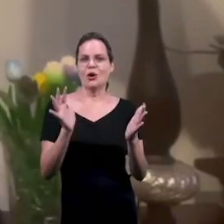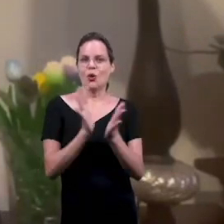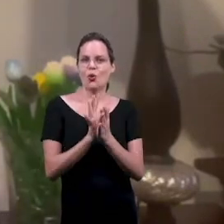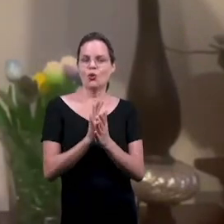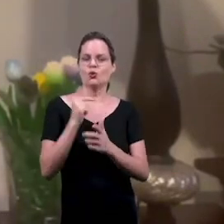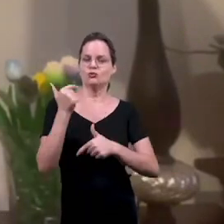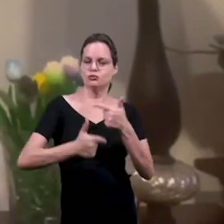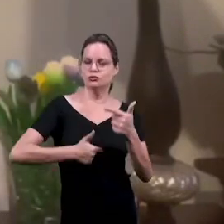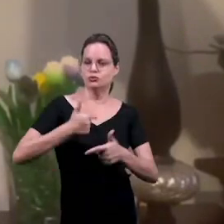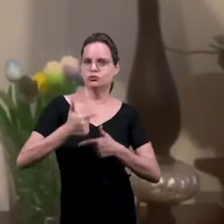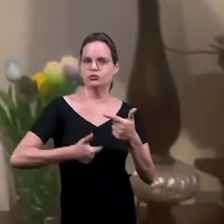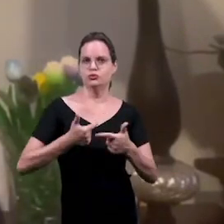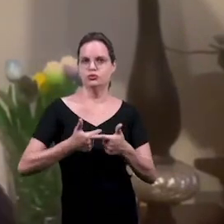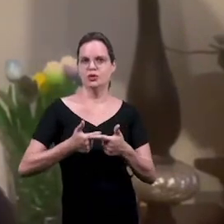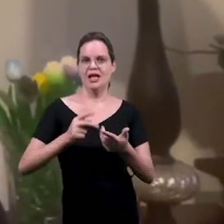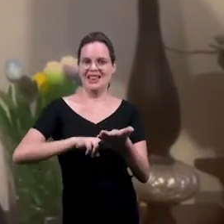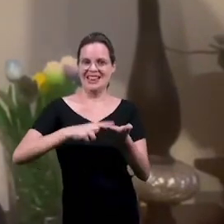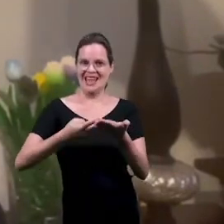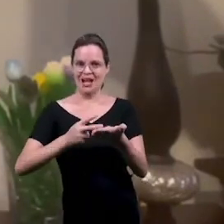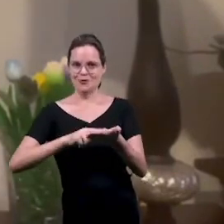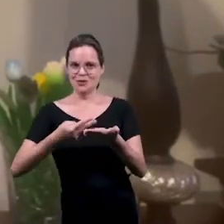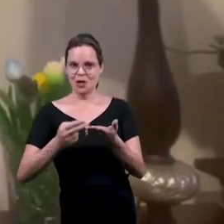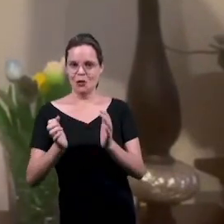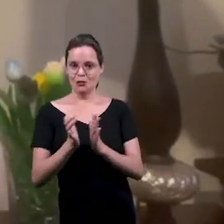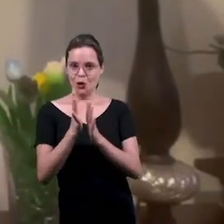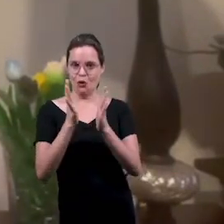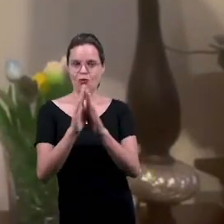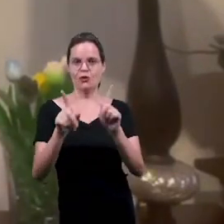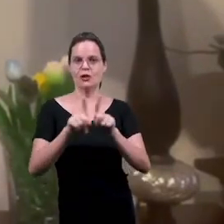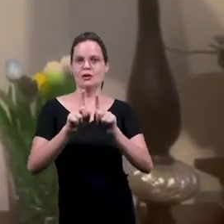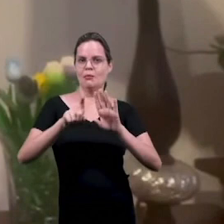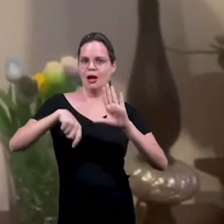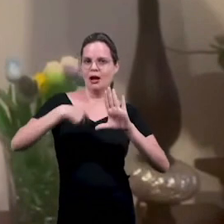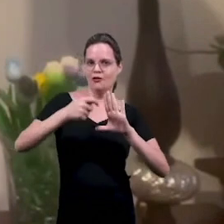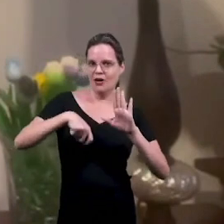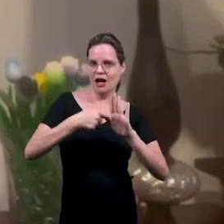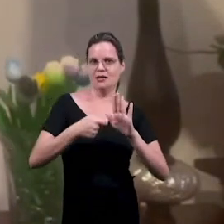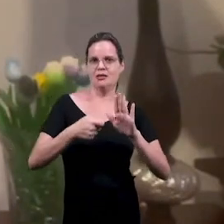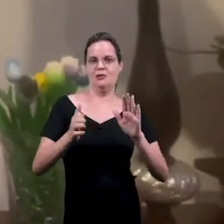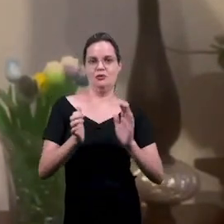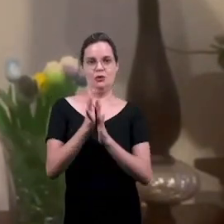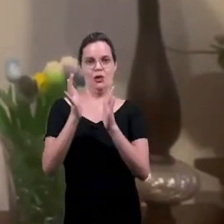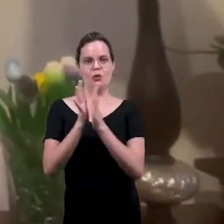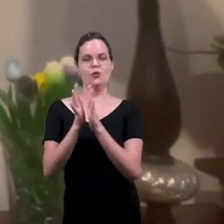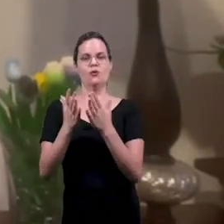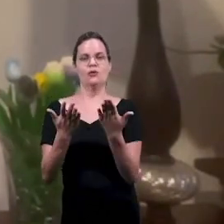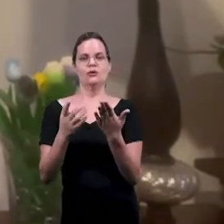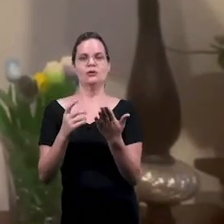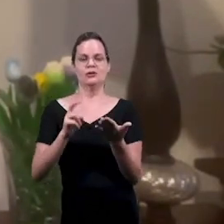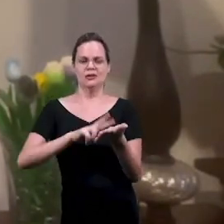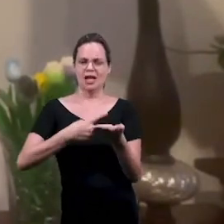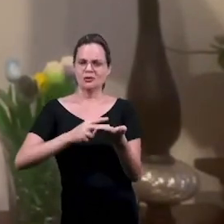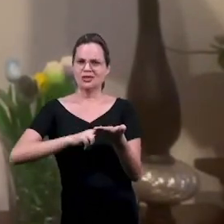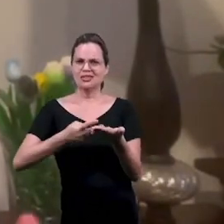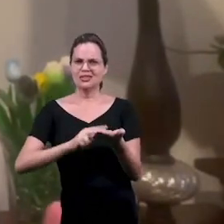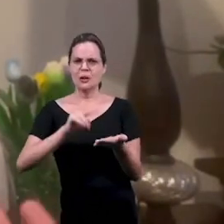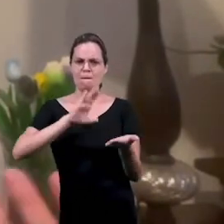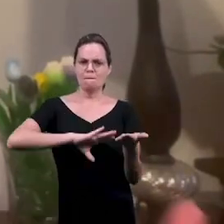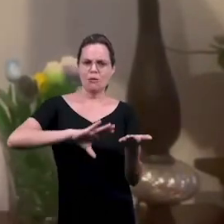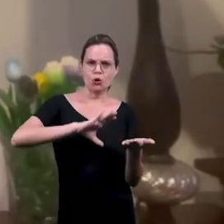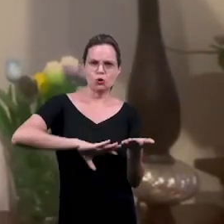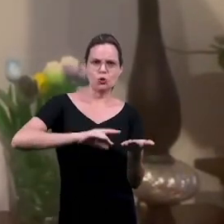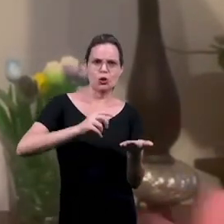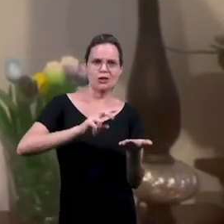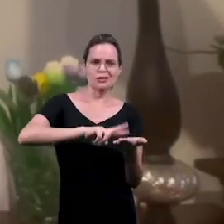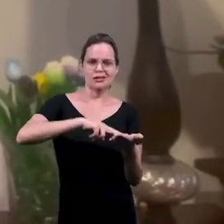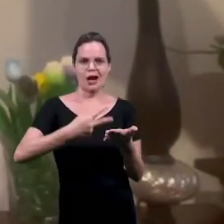grupo de trabajo, un trabajo intenso, incansable, en la traducción de los loores, en la grabación de loores,